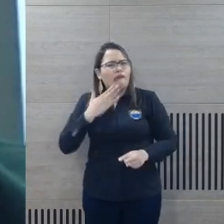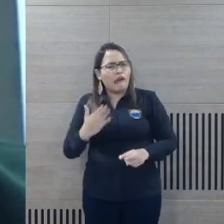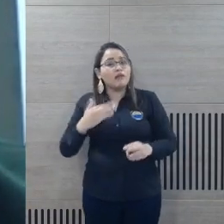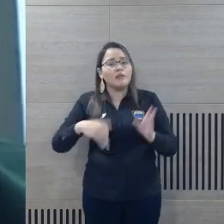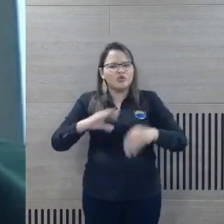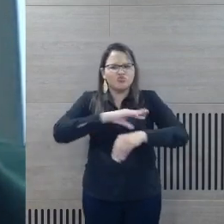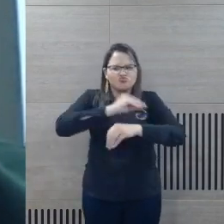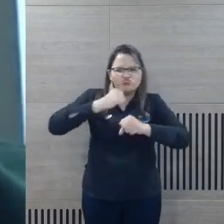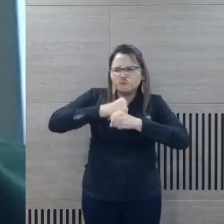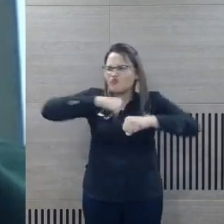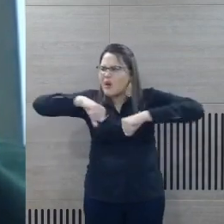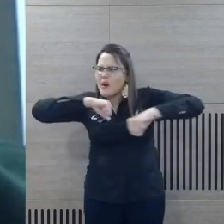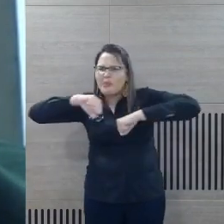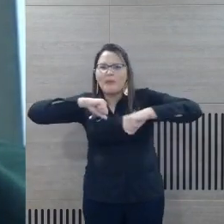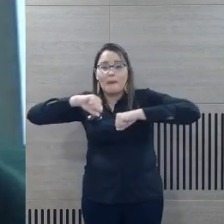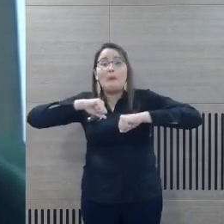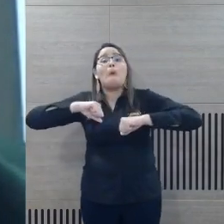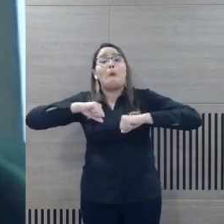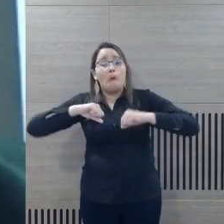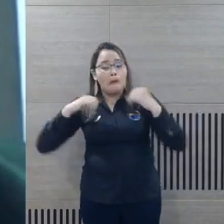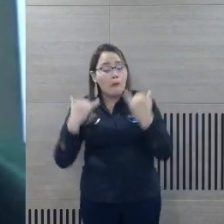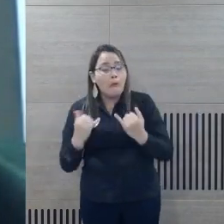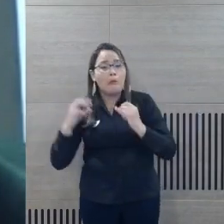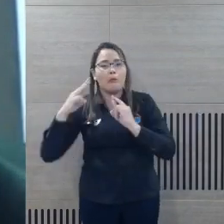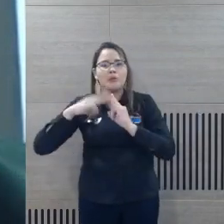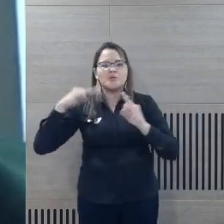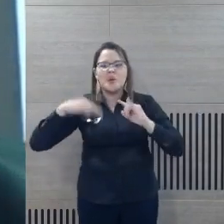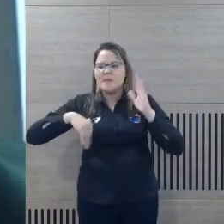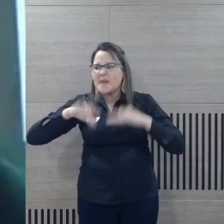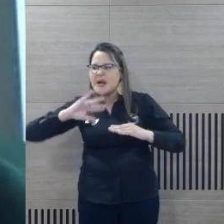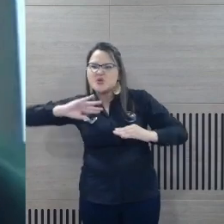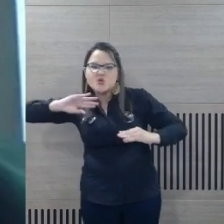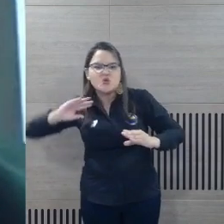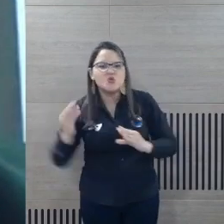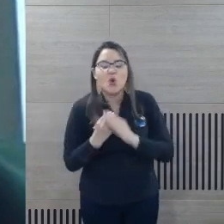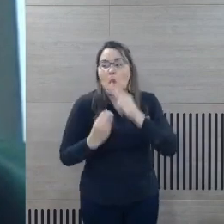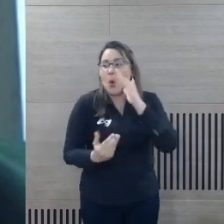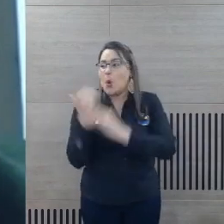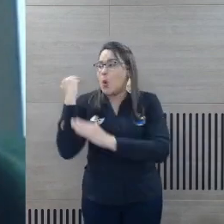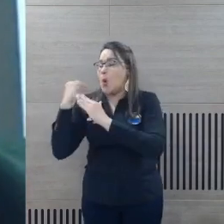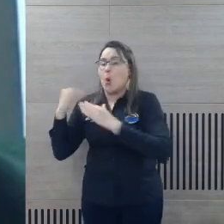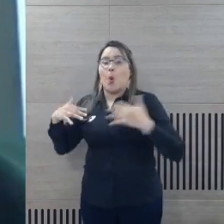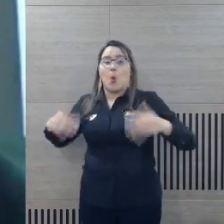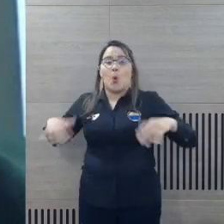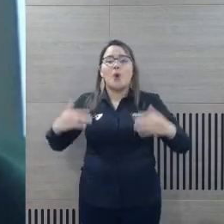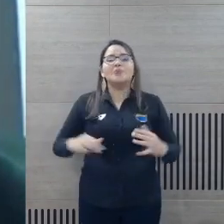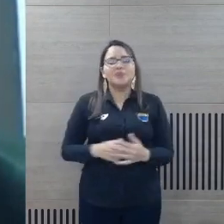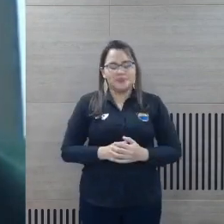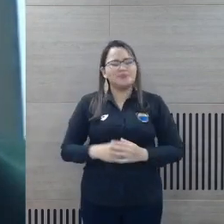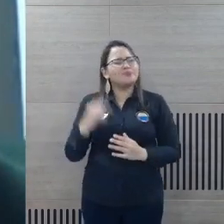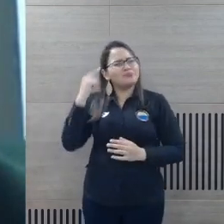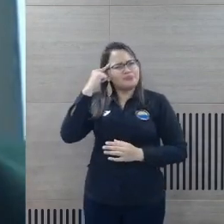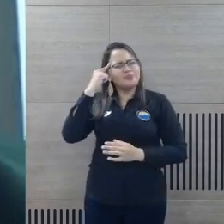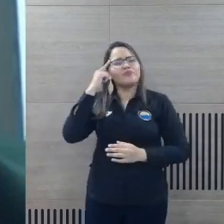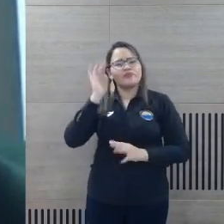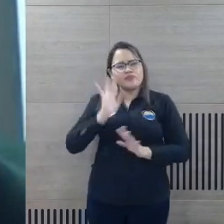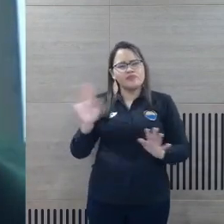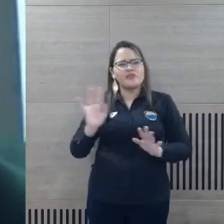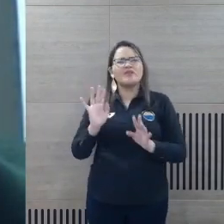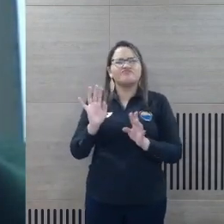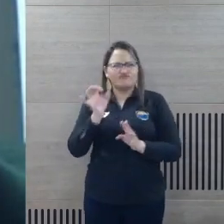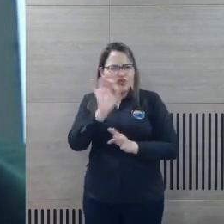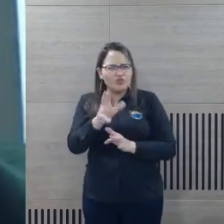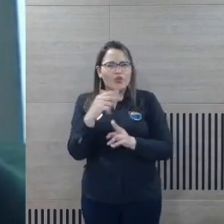alguna, con el pasar de algunos años, cuando hagamos anamnesis del 2020, seguro vendrá la razón este